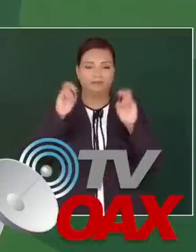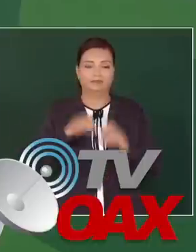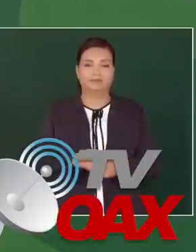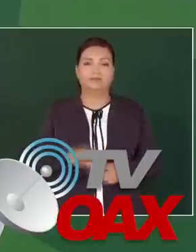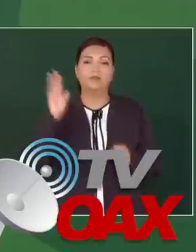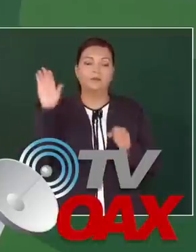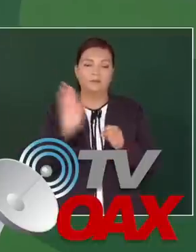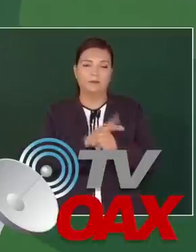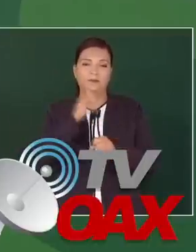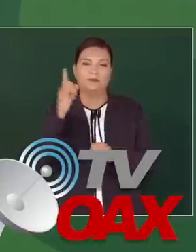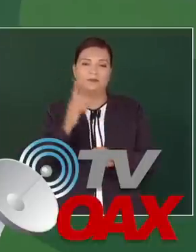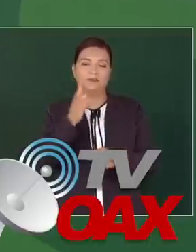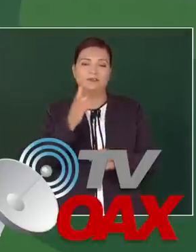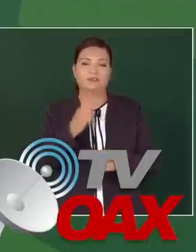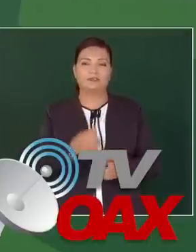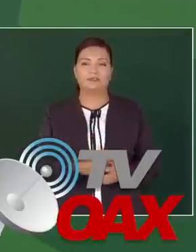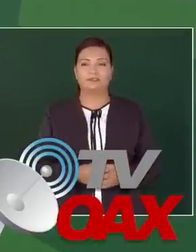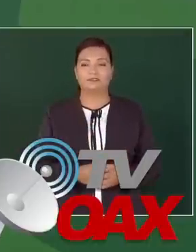porque